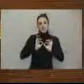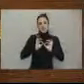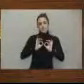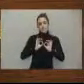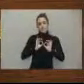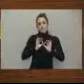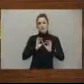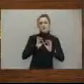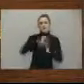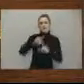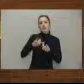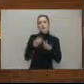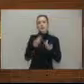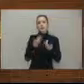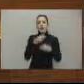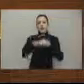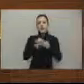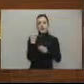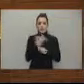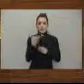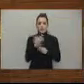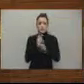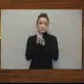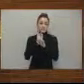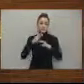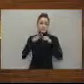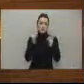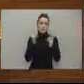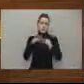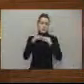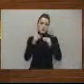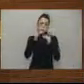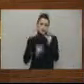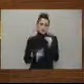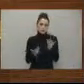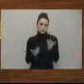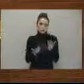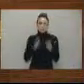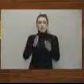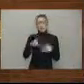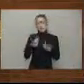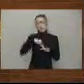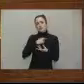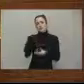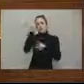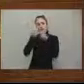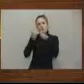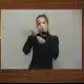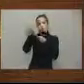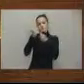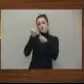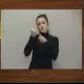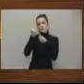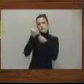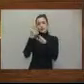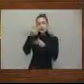que hacen es desincentivar el uso del transporte público. Y creemos que